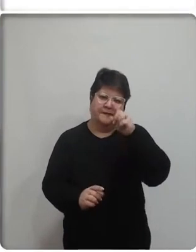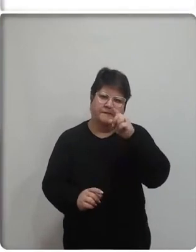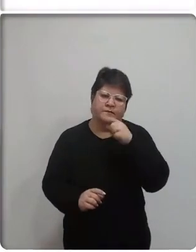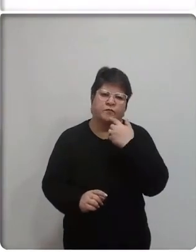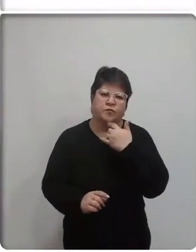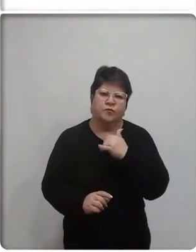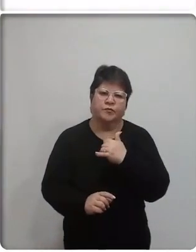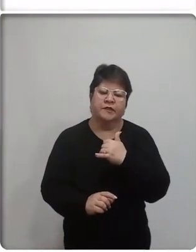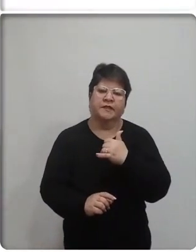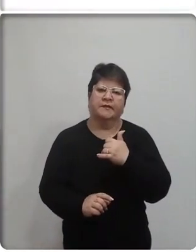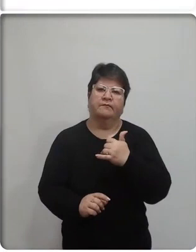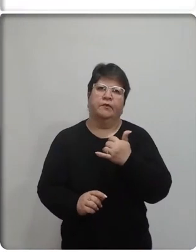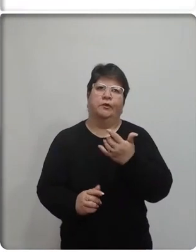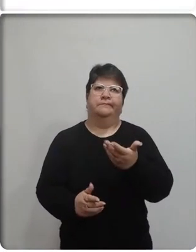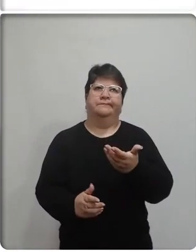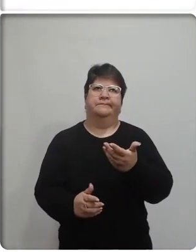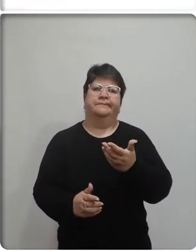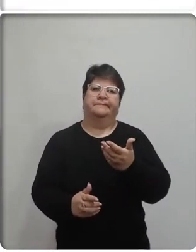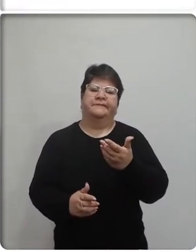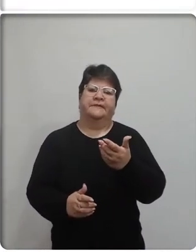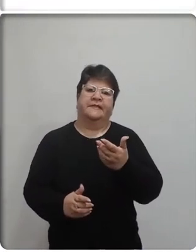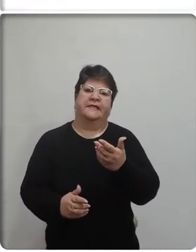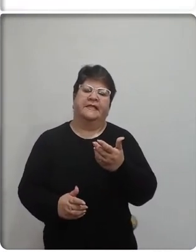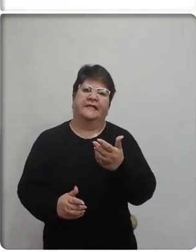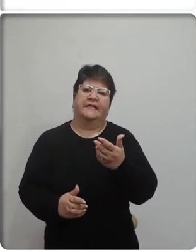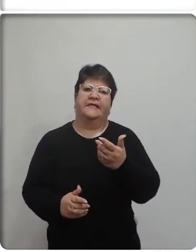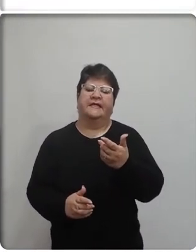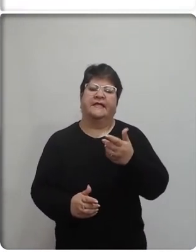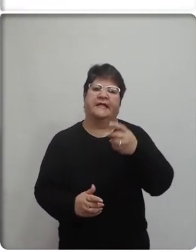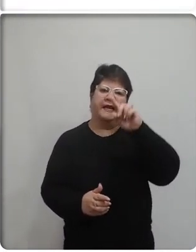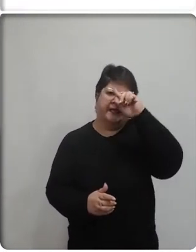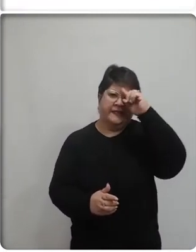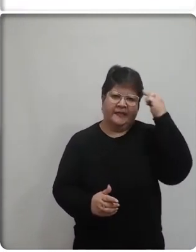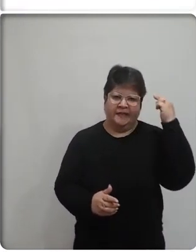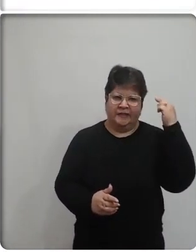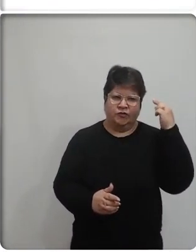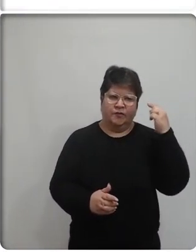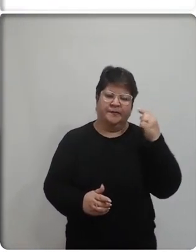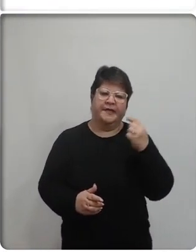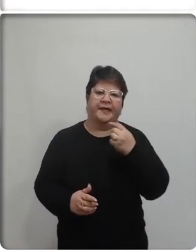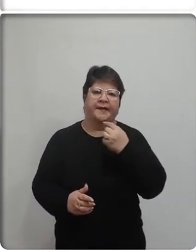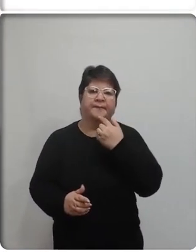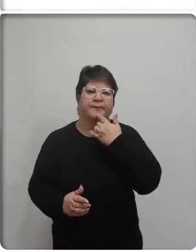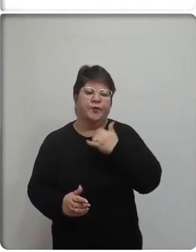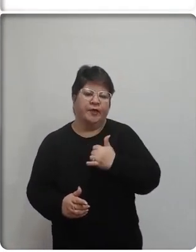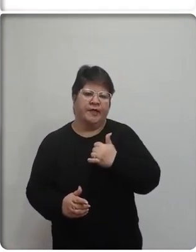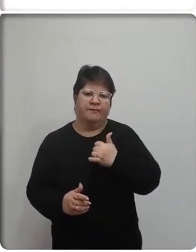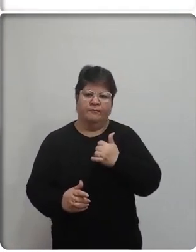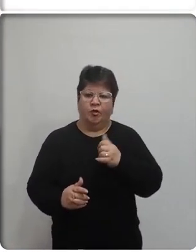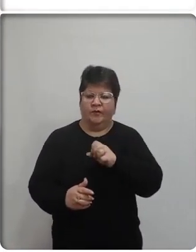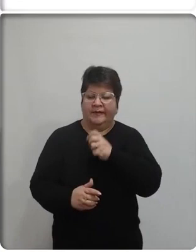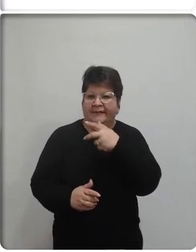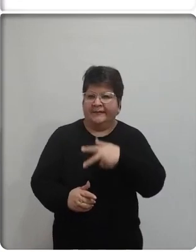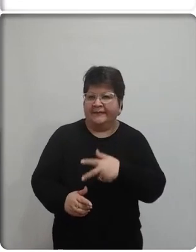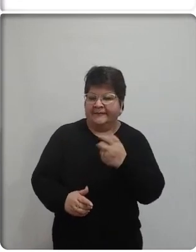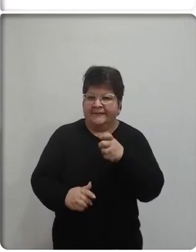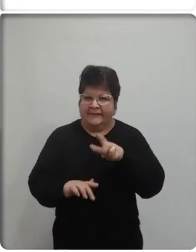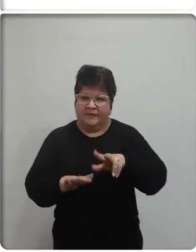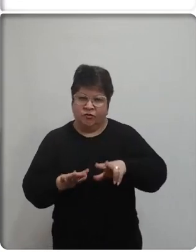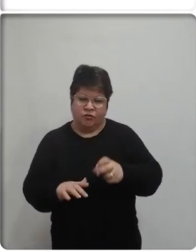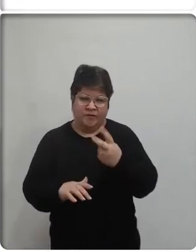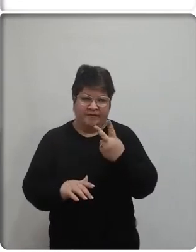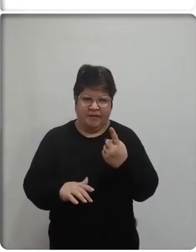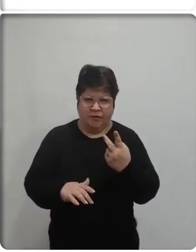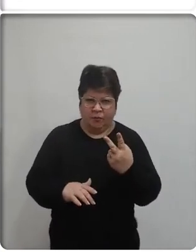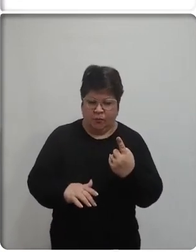frecuentes, que es lo que se viene realizando, la 13, la 18 y 21. Acá en realidad lo que habría que definir en forma estratégica es de